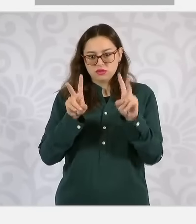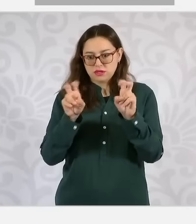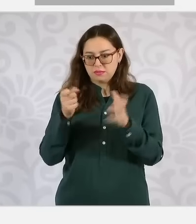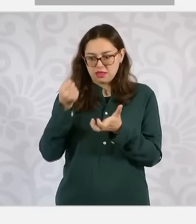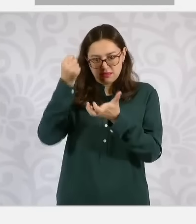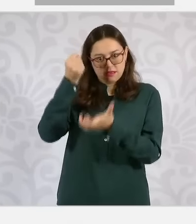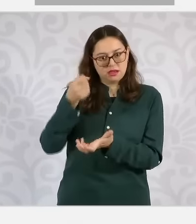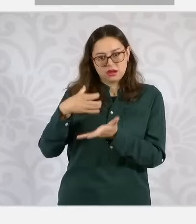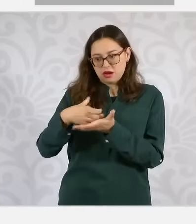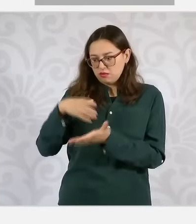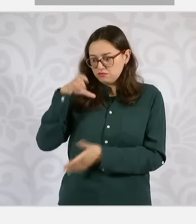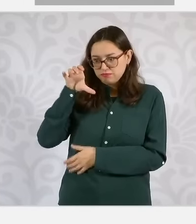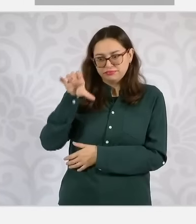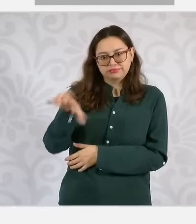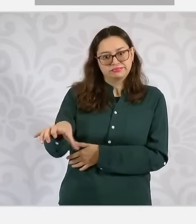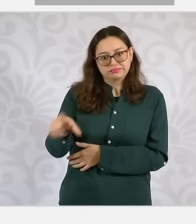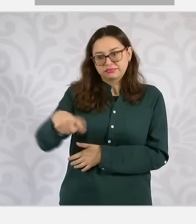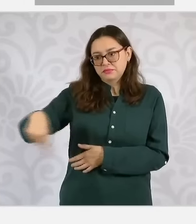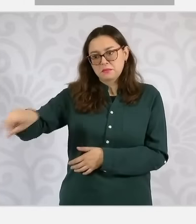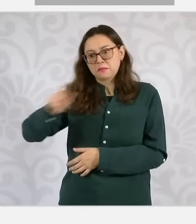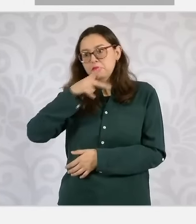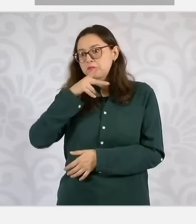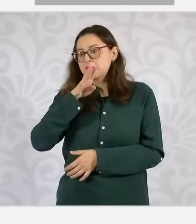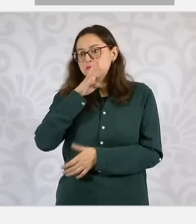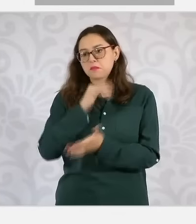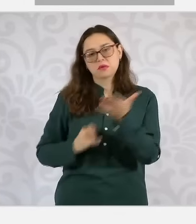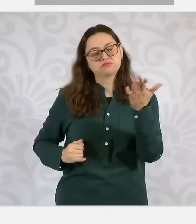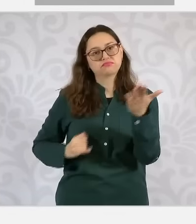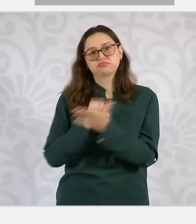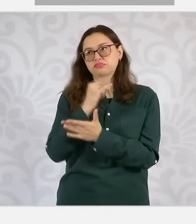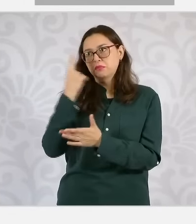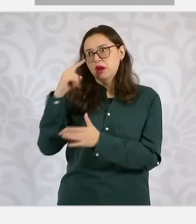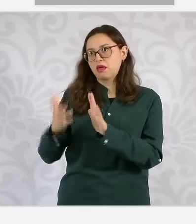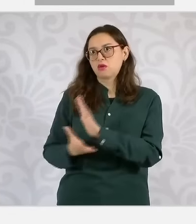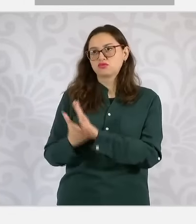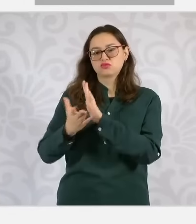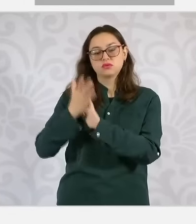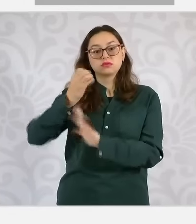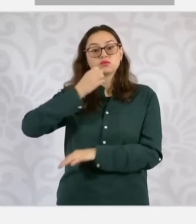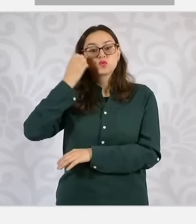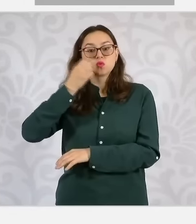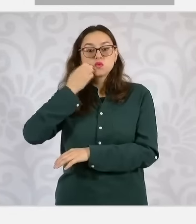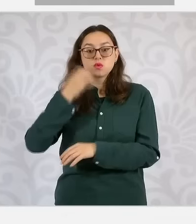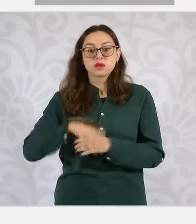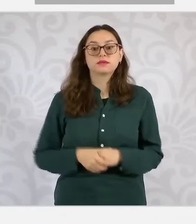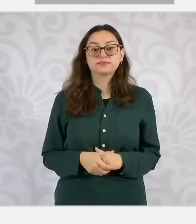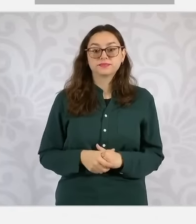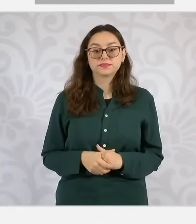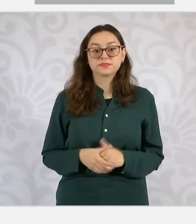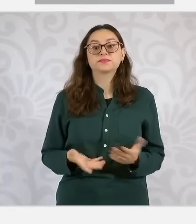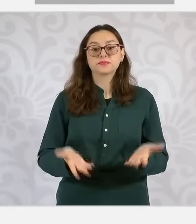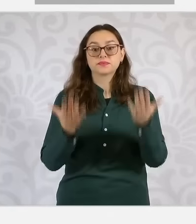de instalación, equipamiento y operación de cada una de nuestras sedes educativas. Adelante,